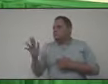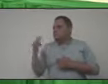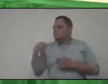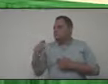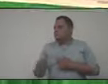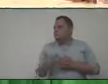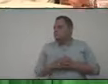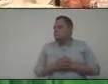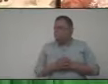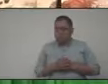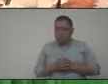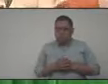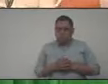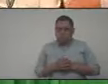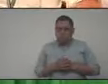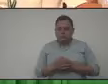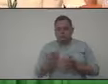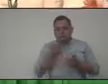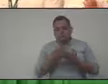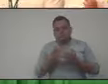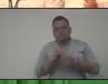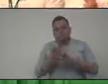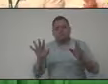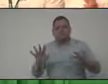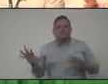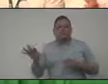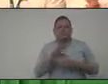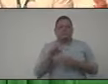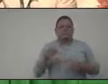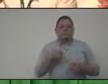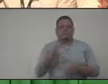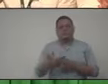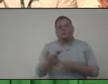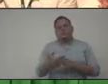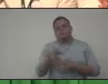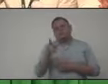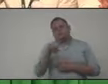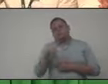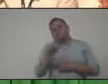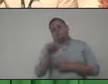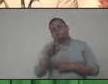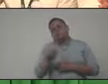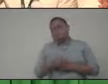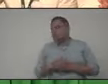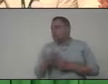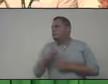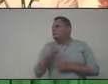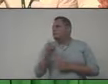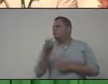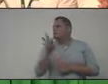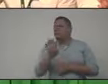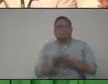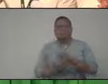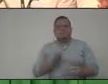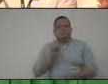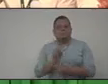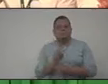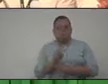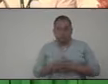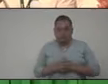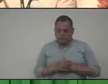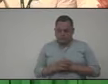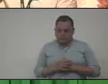Sara? Muy buenos días para todos, mi nombre es Sara Villalba, tengo 19 años.